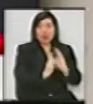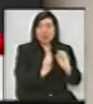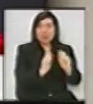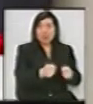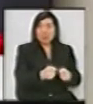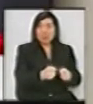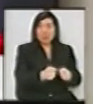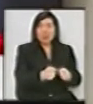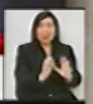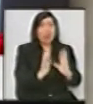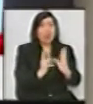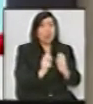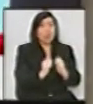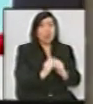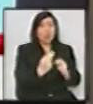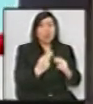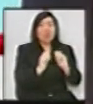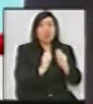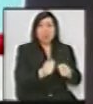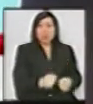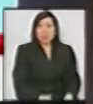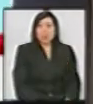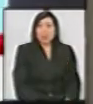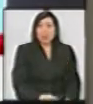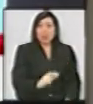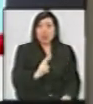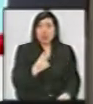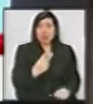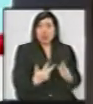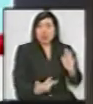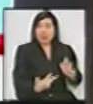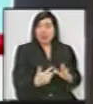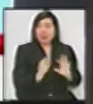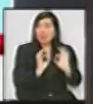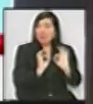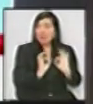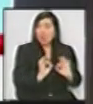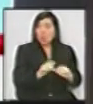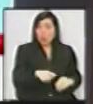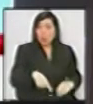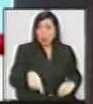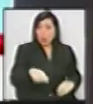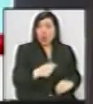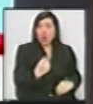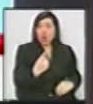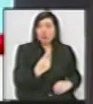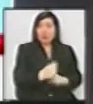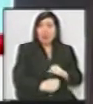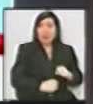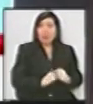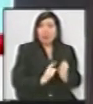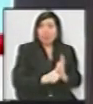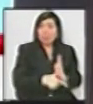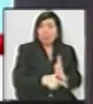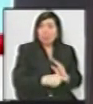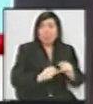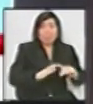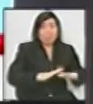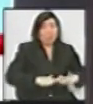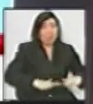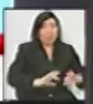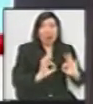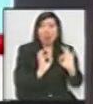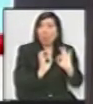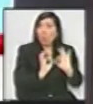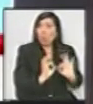otorgó a una asociación siguiente año 2013 exactamente igual 11 años después el terreno sigue